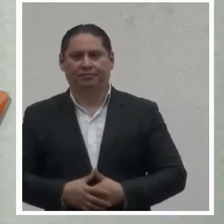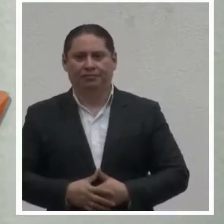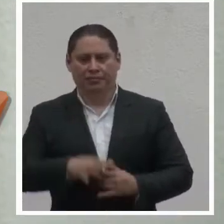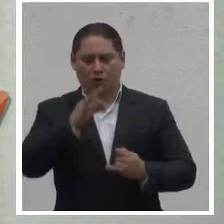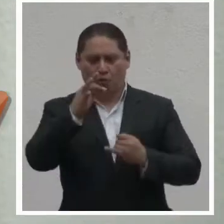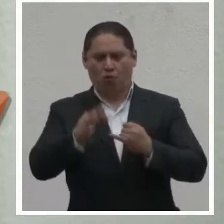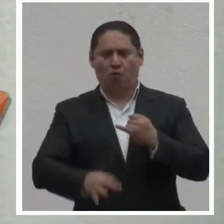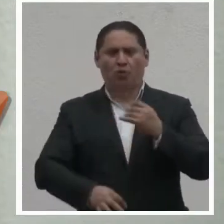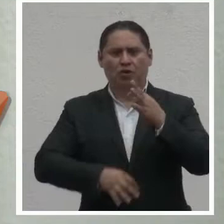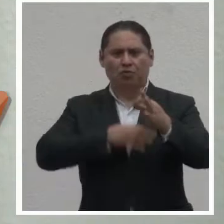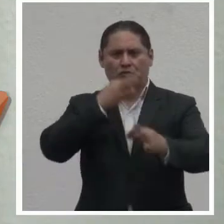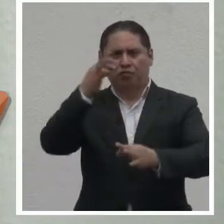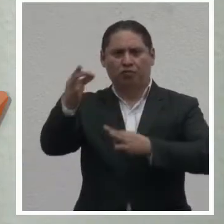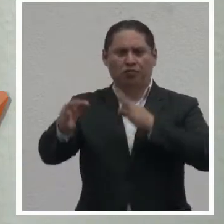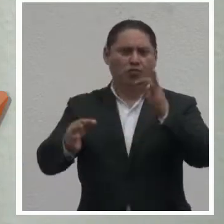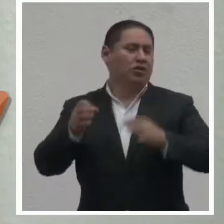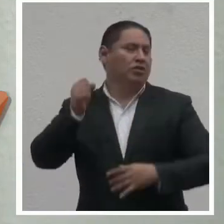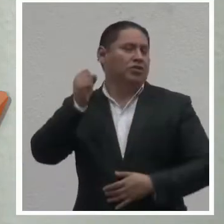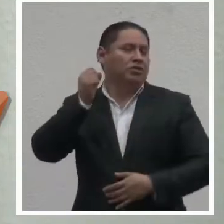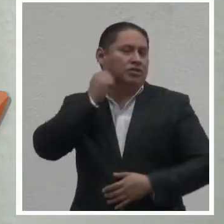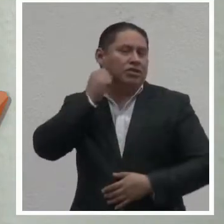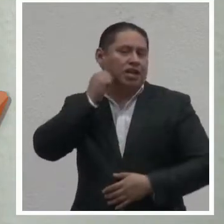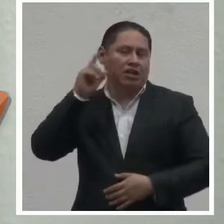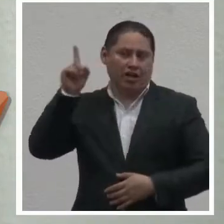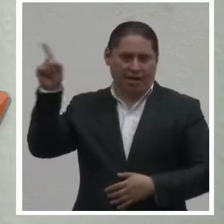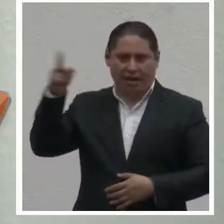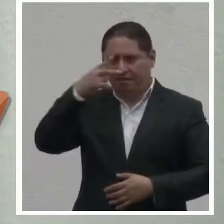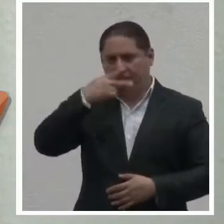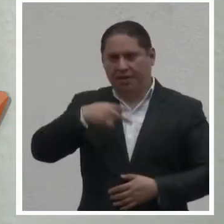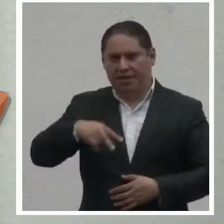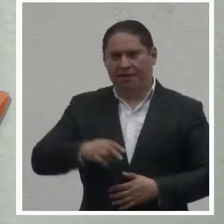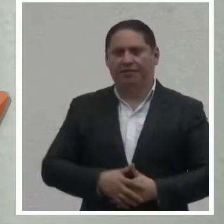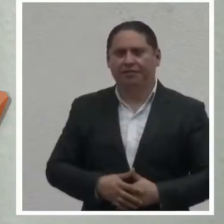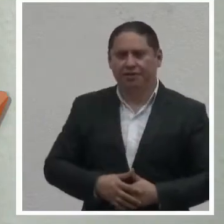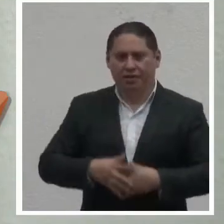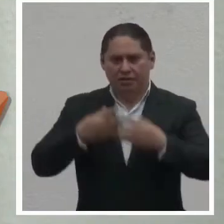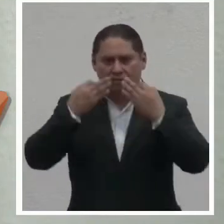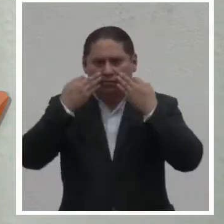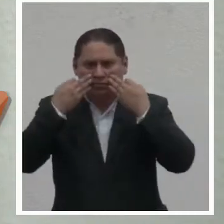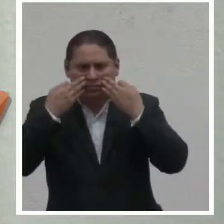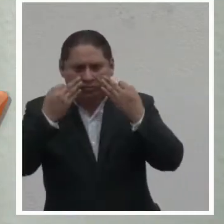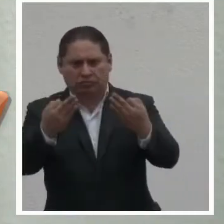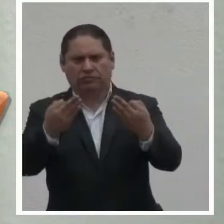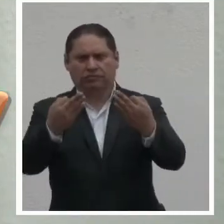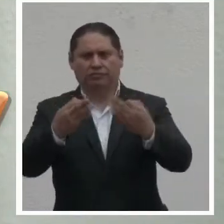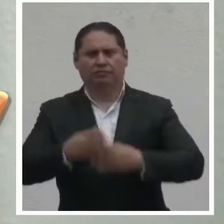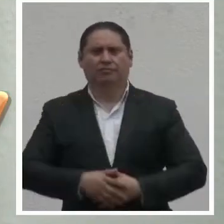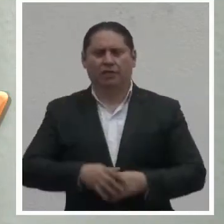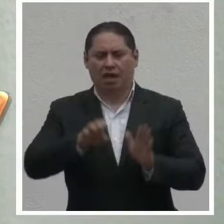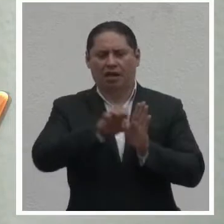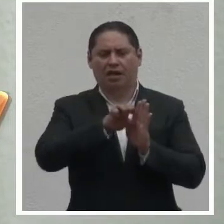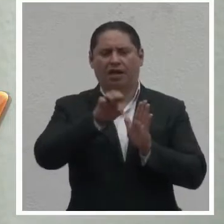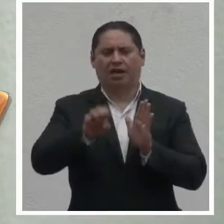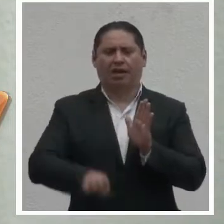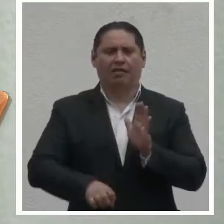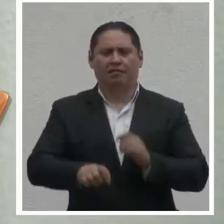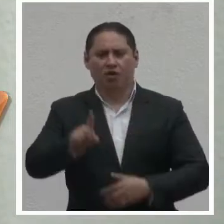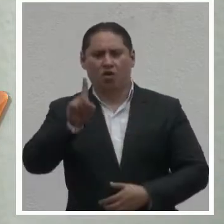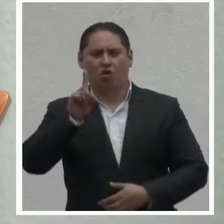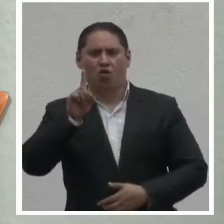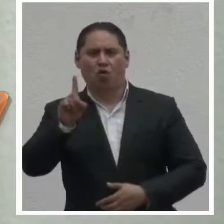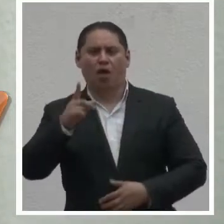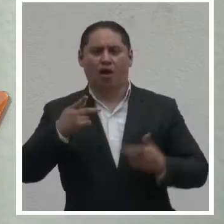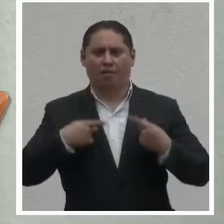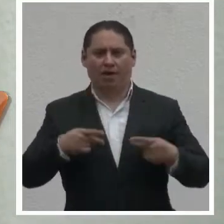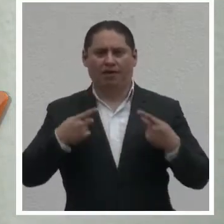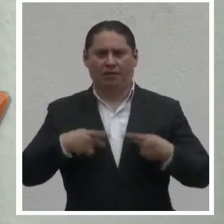discurso en el Senado de la República es el testimonio y el ejemplo de un parlamentario